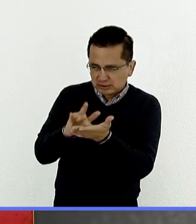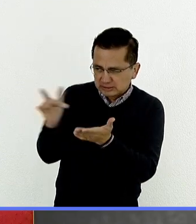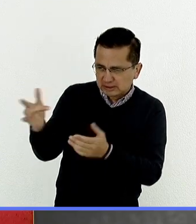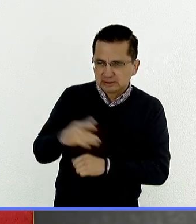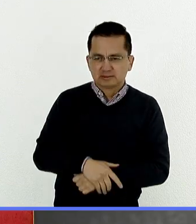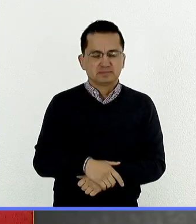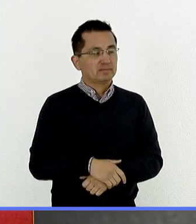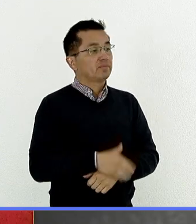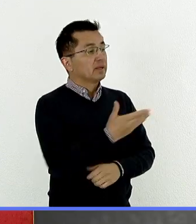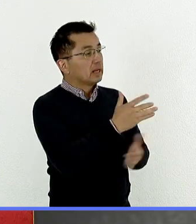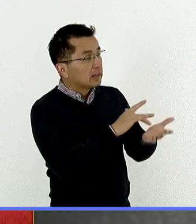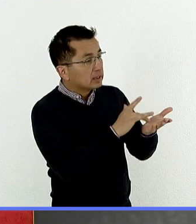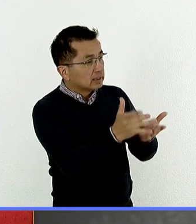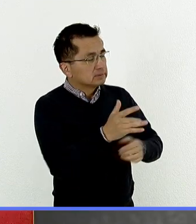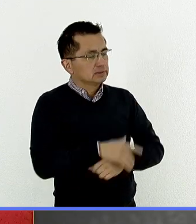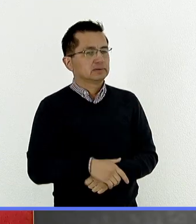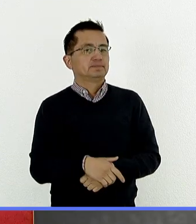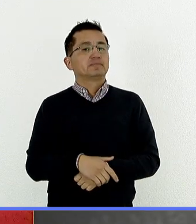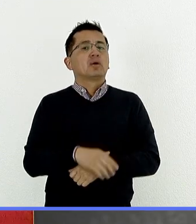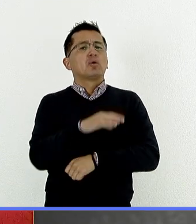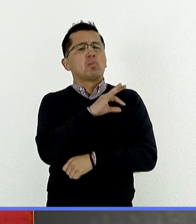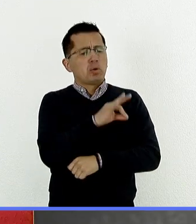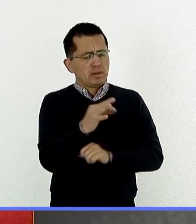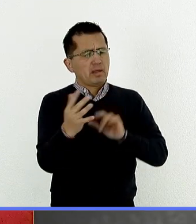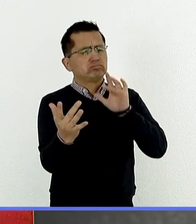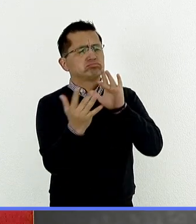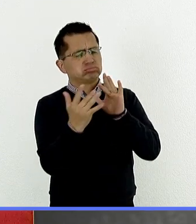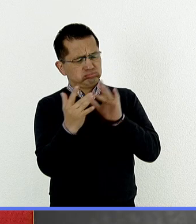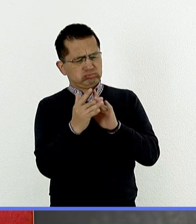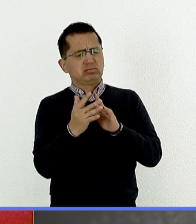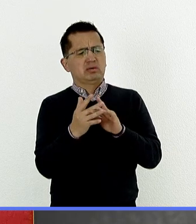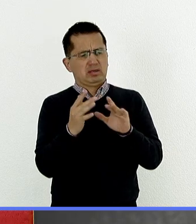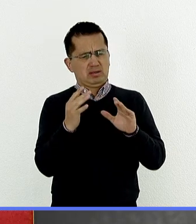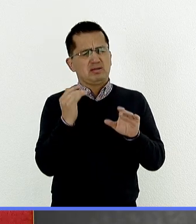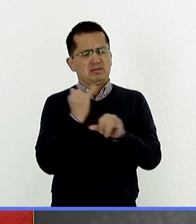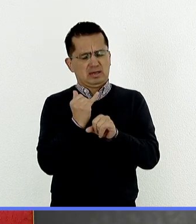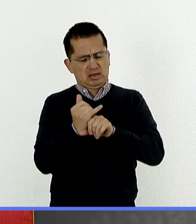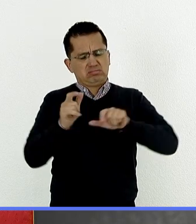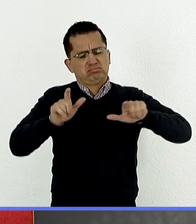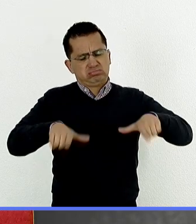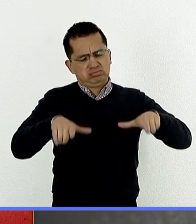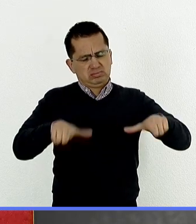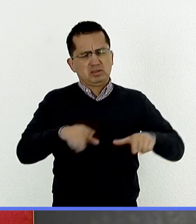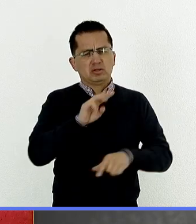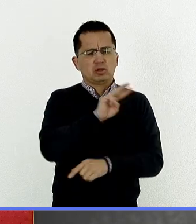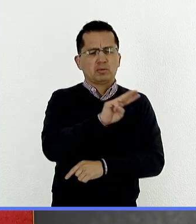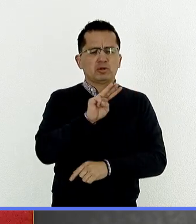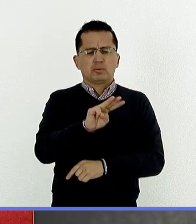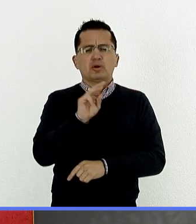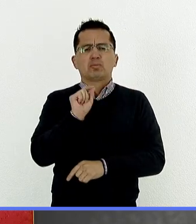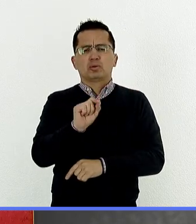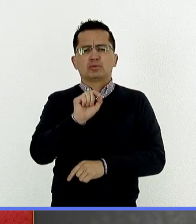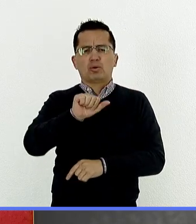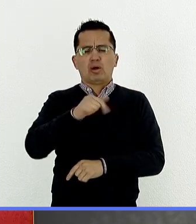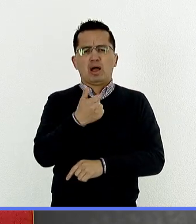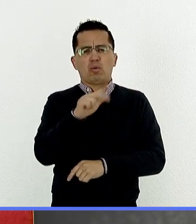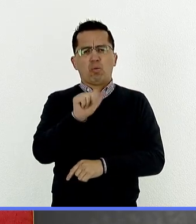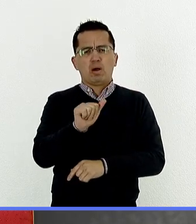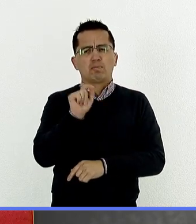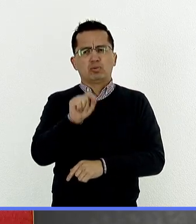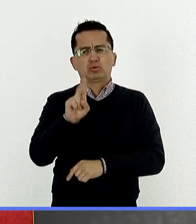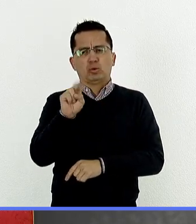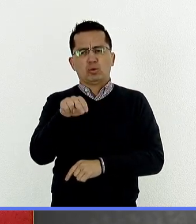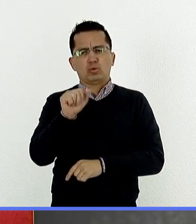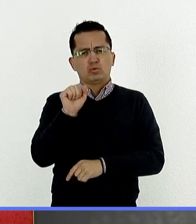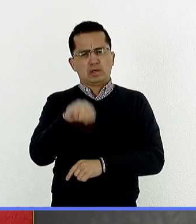Rosa y pueden conectarse a nuestra página de red www punto agua punto UNAM punto